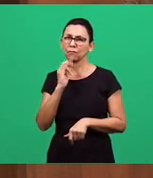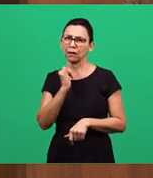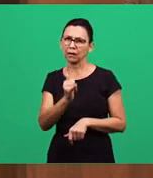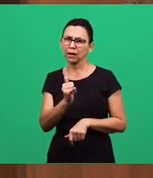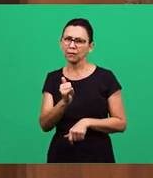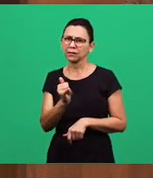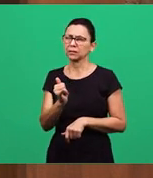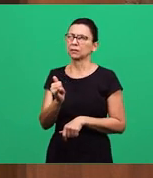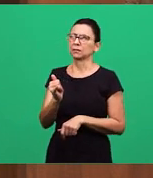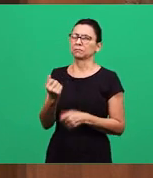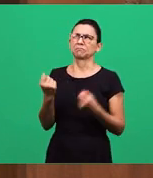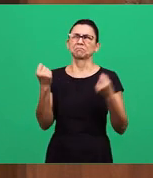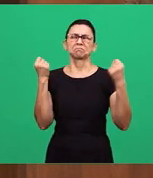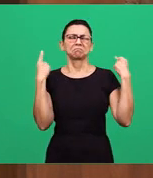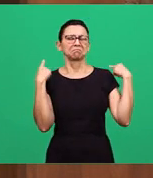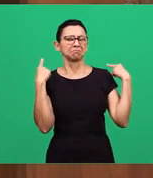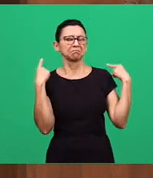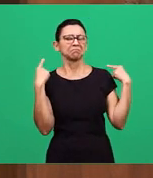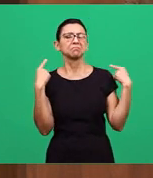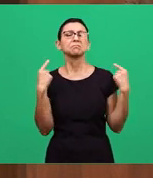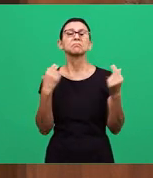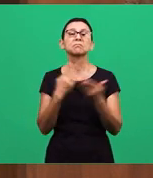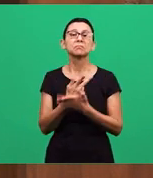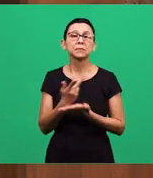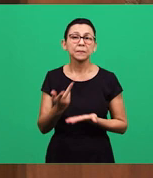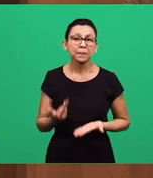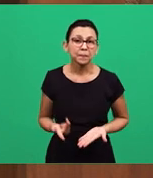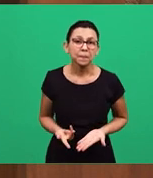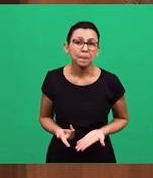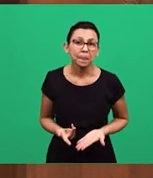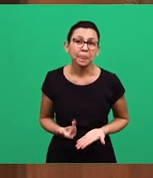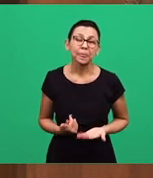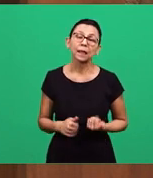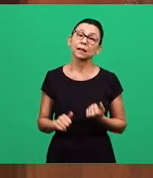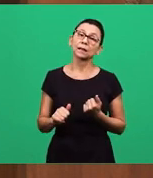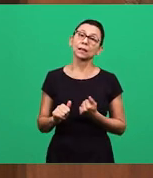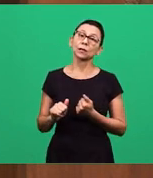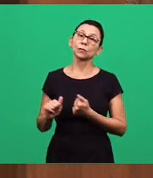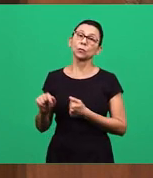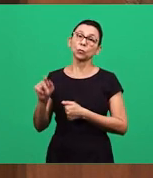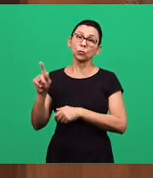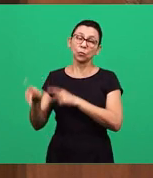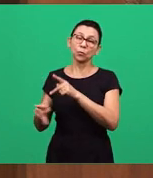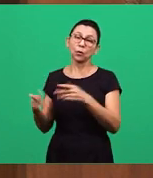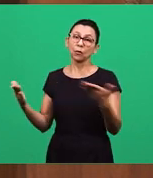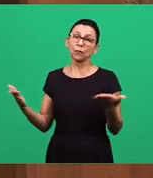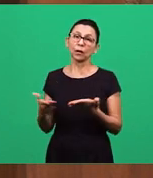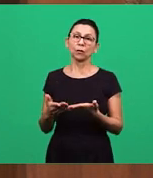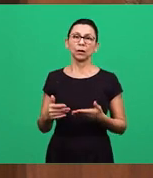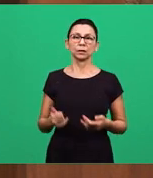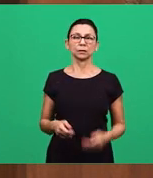al Señor, ¿qué es lo que Israel estaba oyendo en esa hora? Estaba dando oídos a la racionalidad del